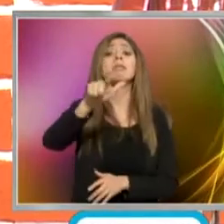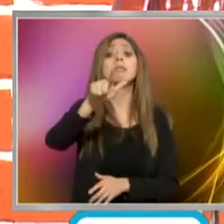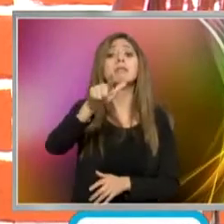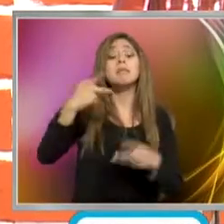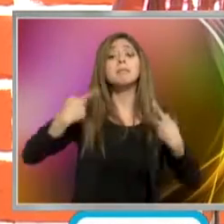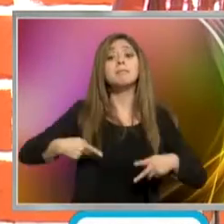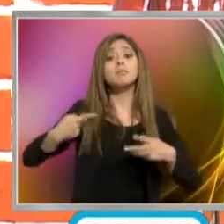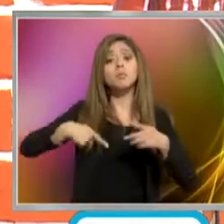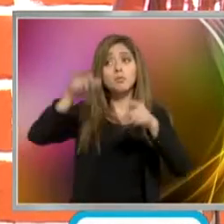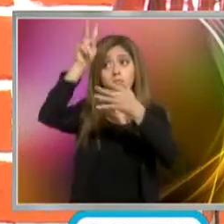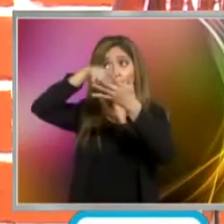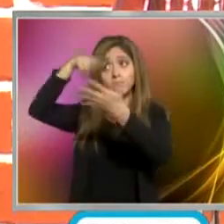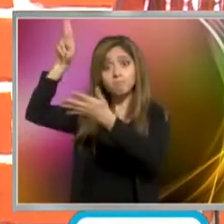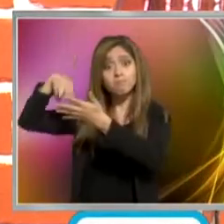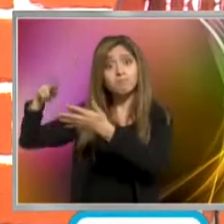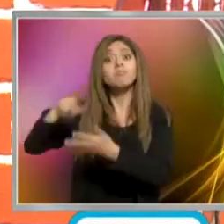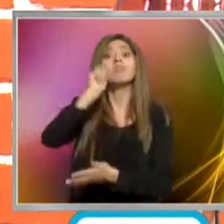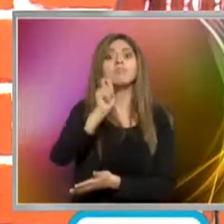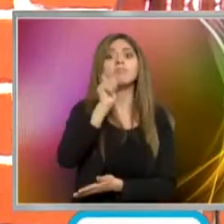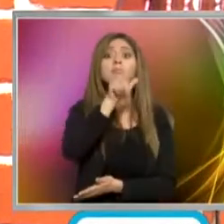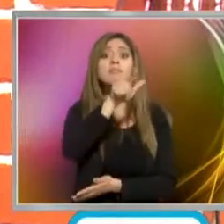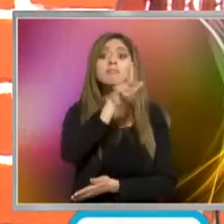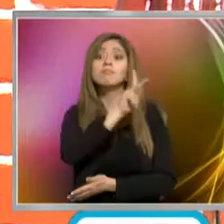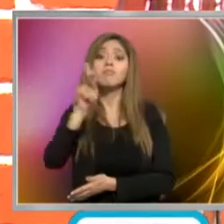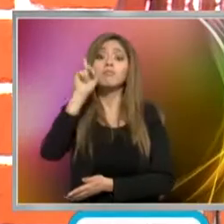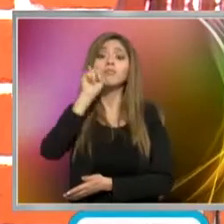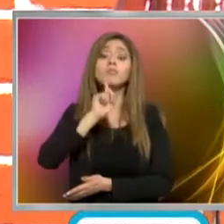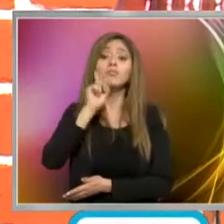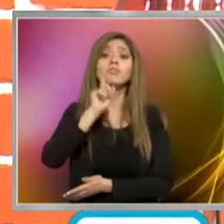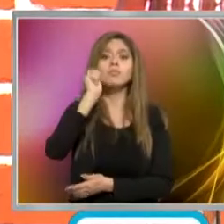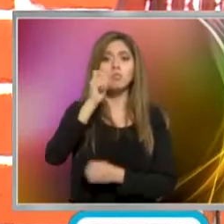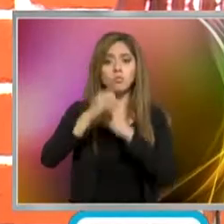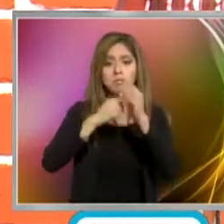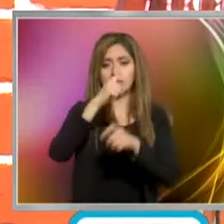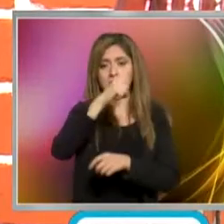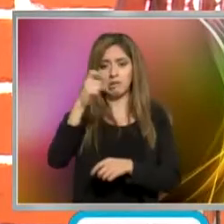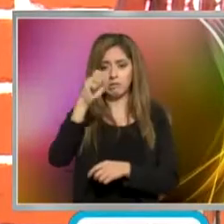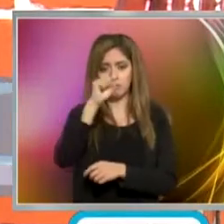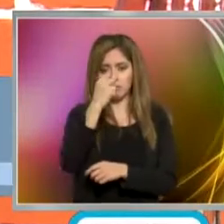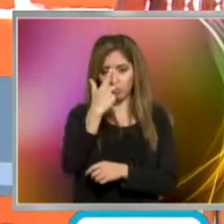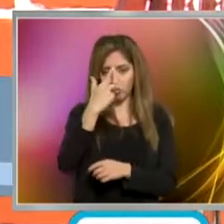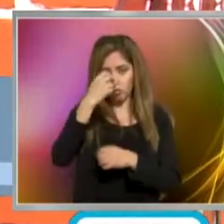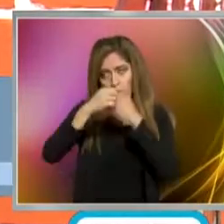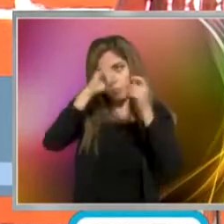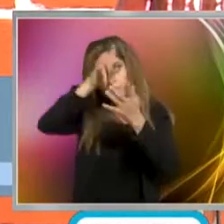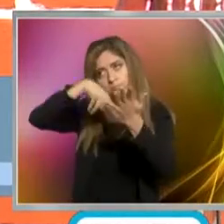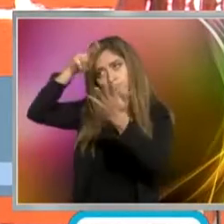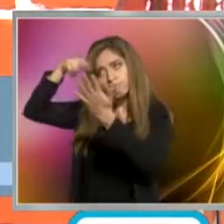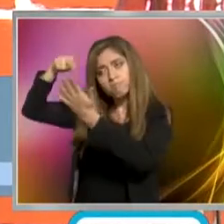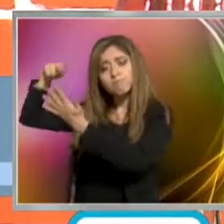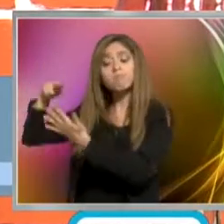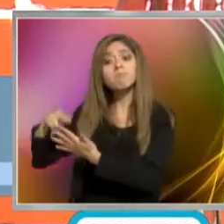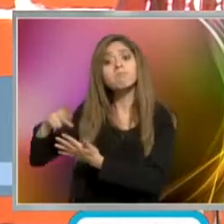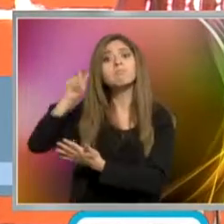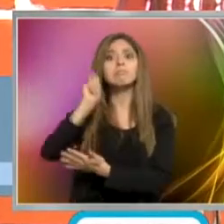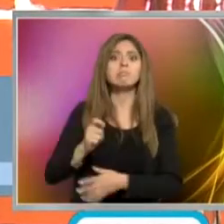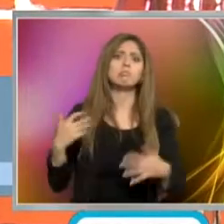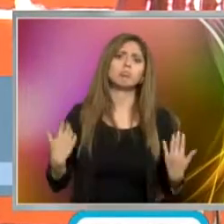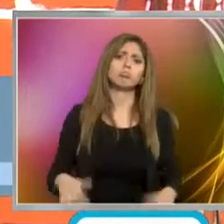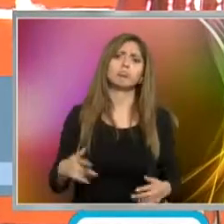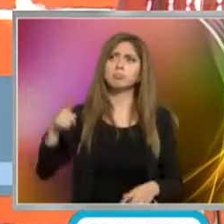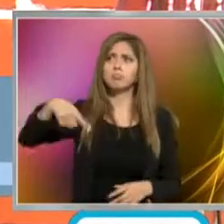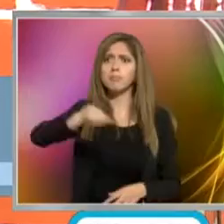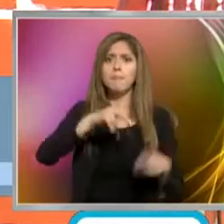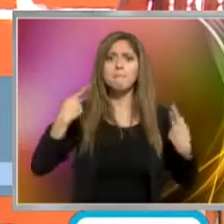plásticas, todas mujeres, cada una con 4 obras, son 68 obras en total. Muy bien. Y lo cual representa mucho para la gente